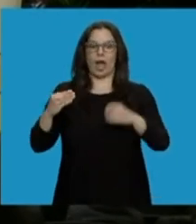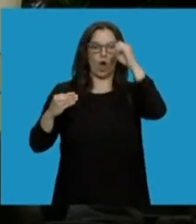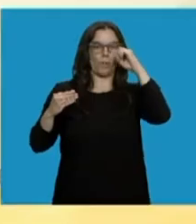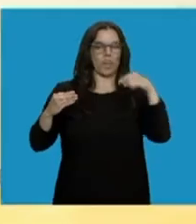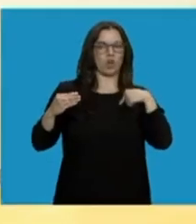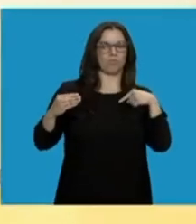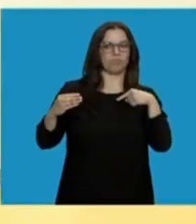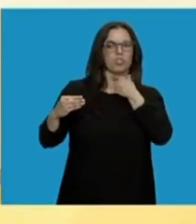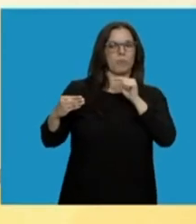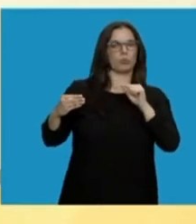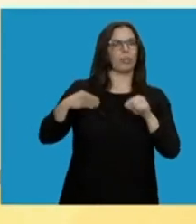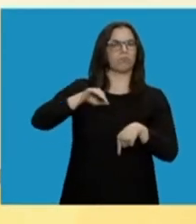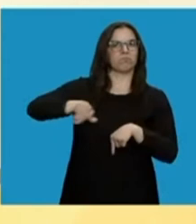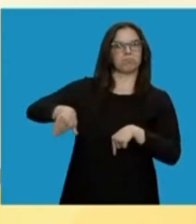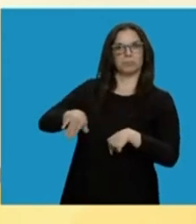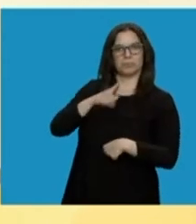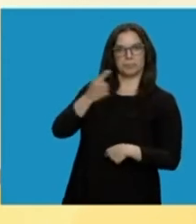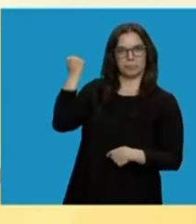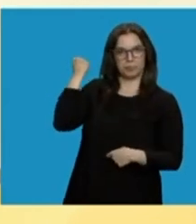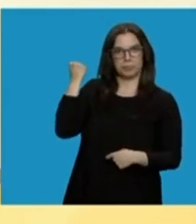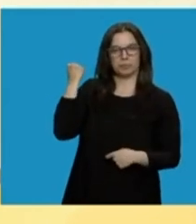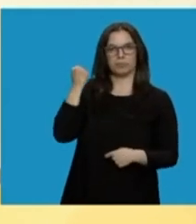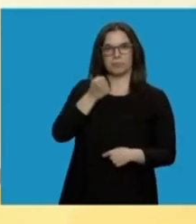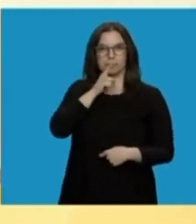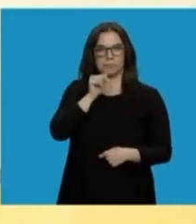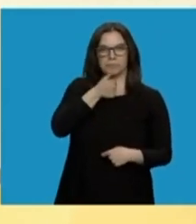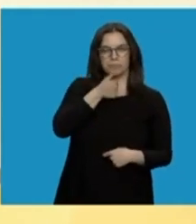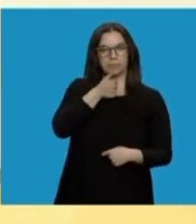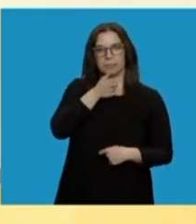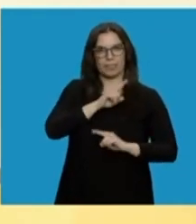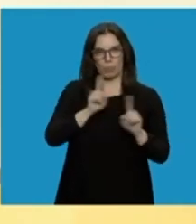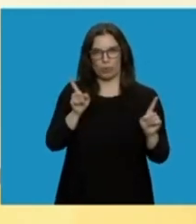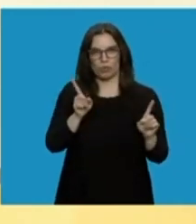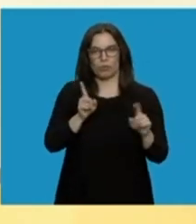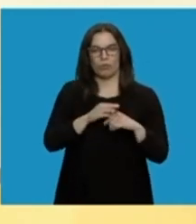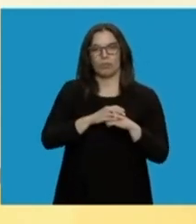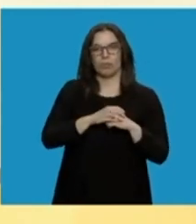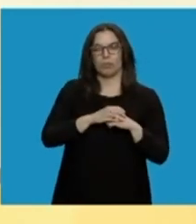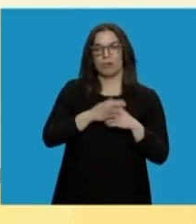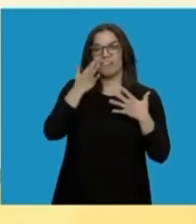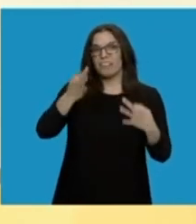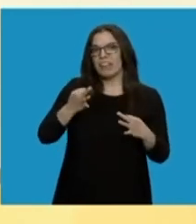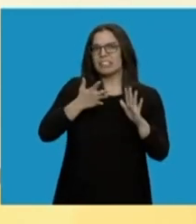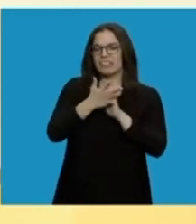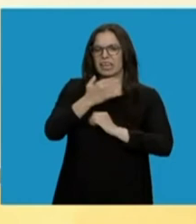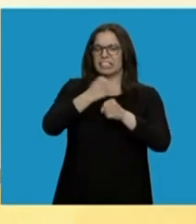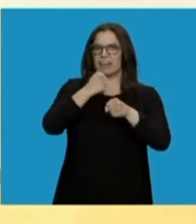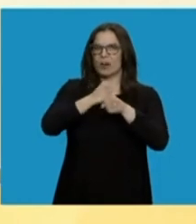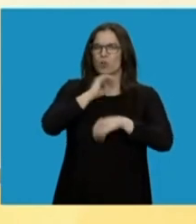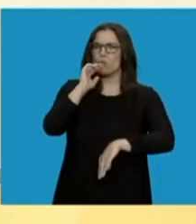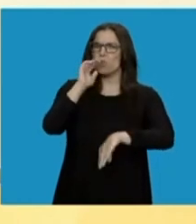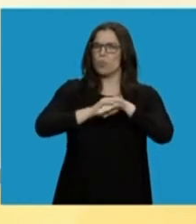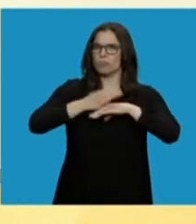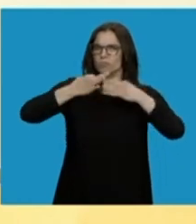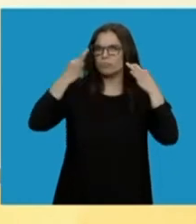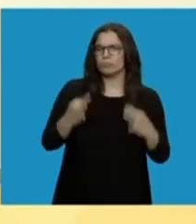que es más importante callarlo. La verdad es cumplir con tu trabajo, con